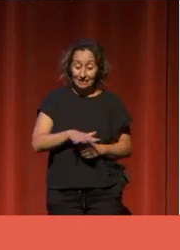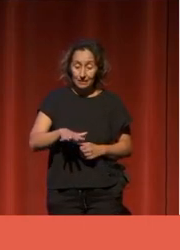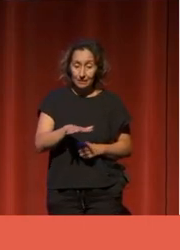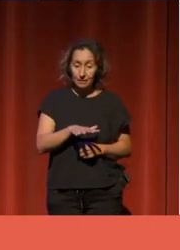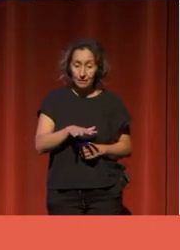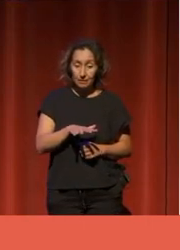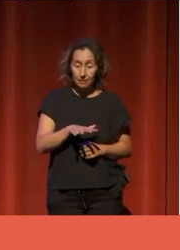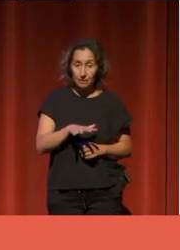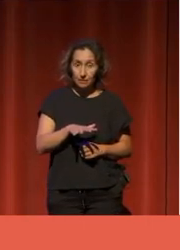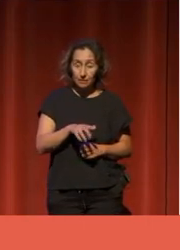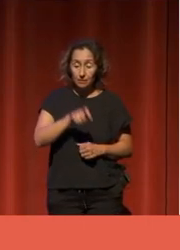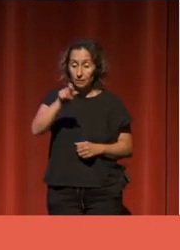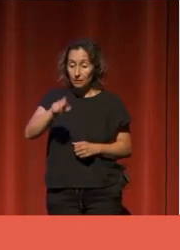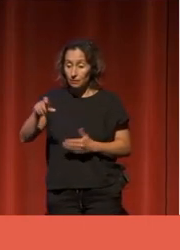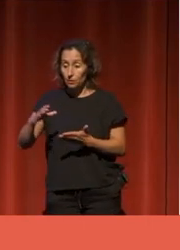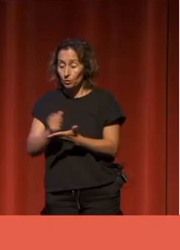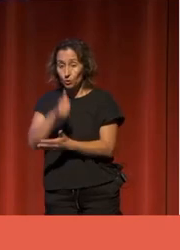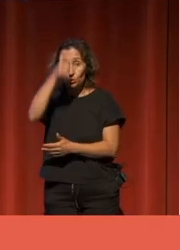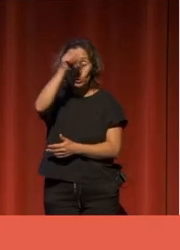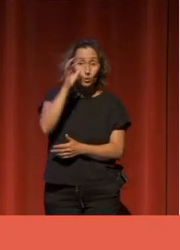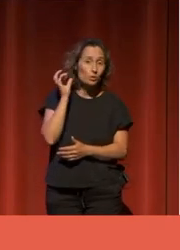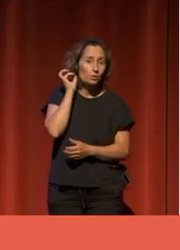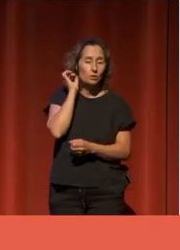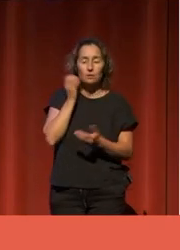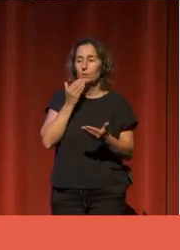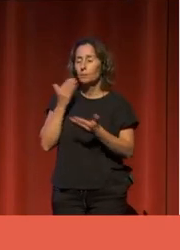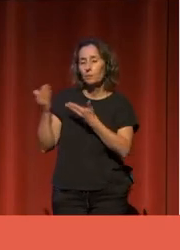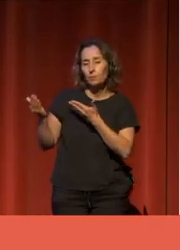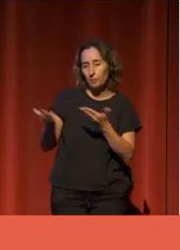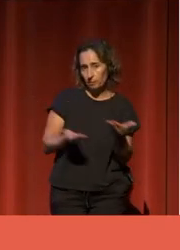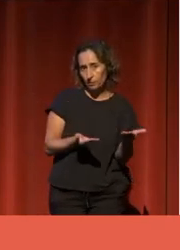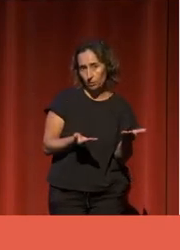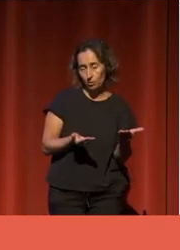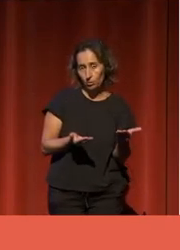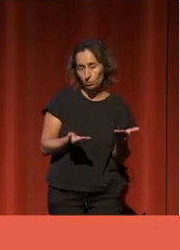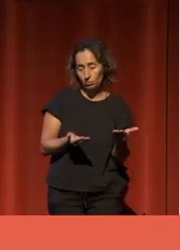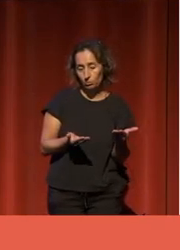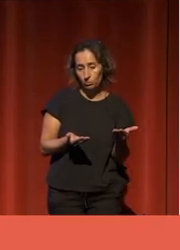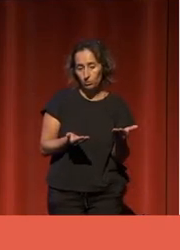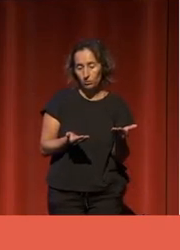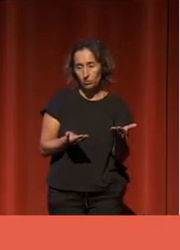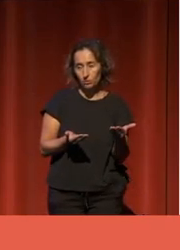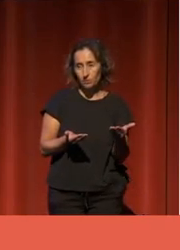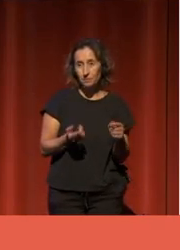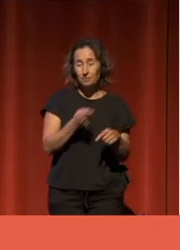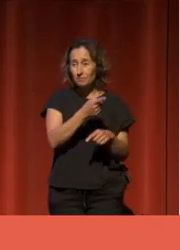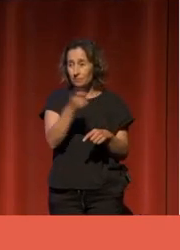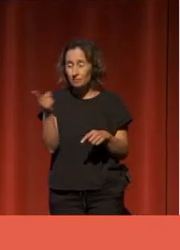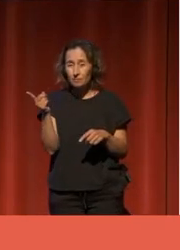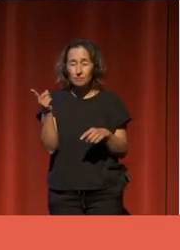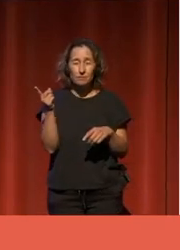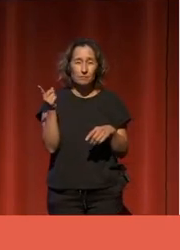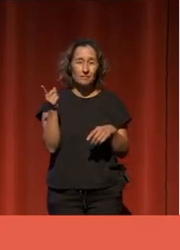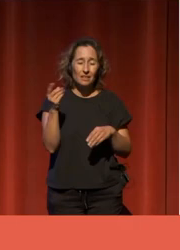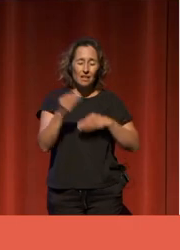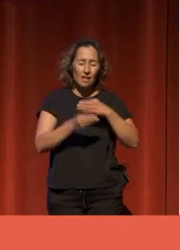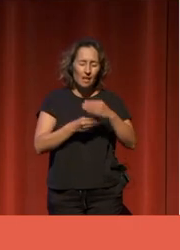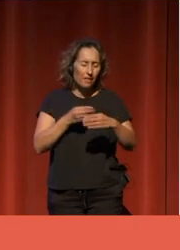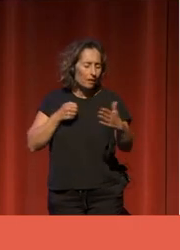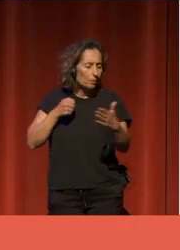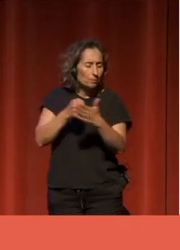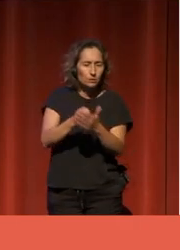todas y todas están bienvenidas y por favor haced lo posible porque